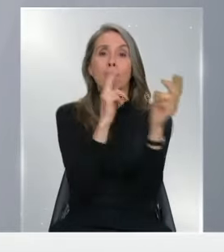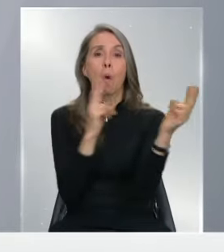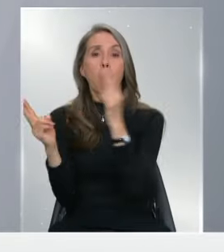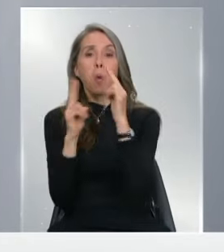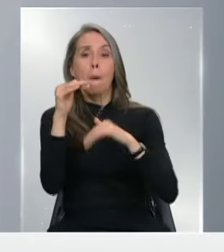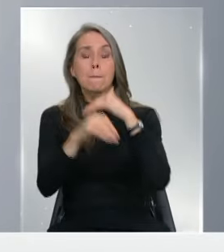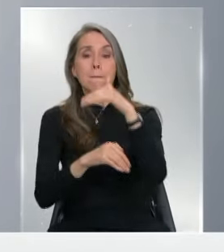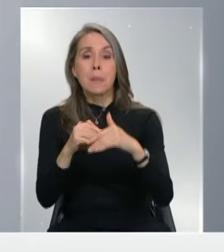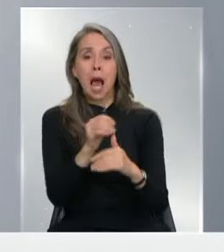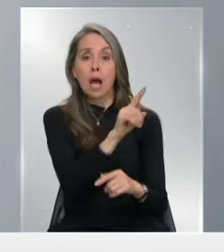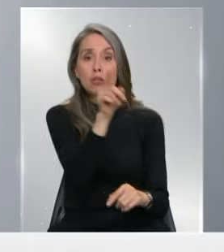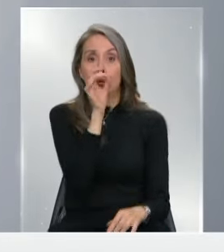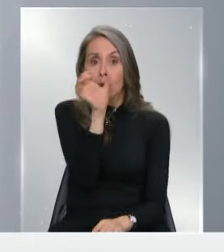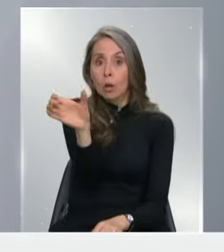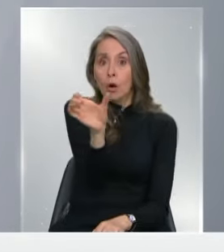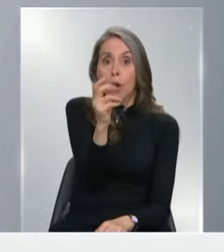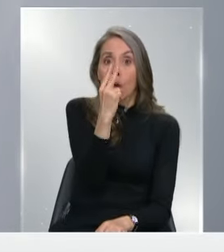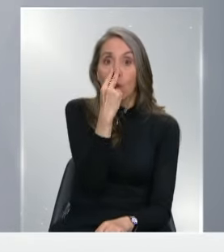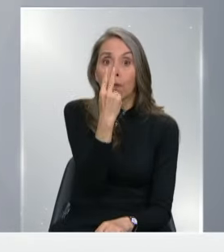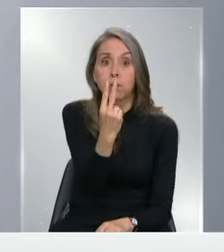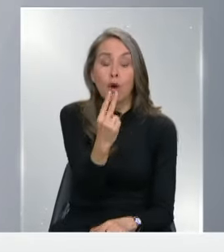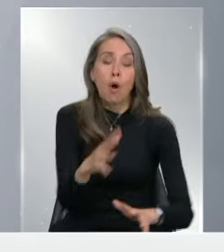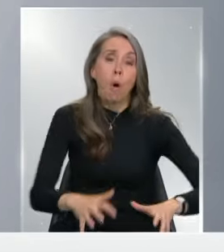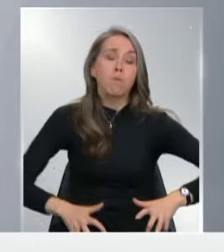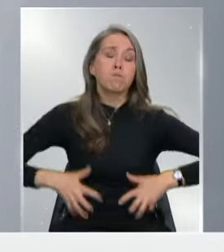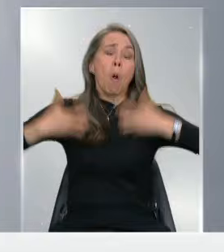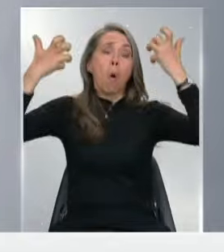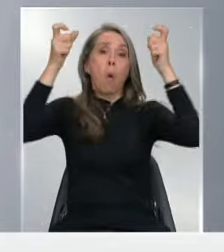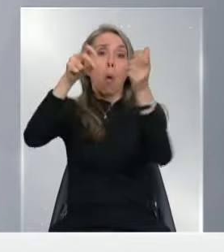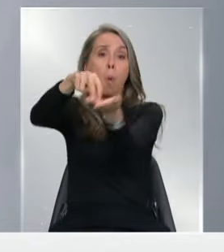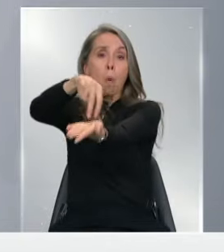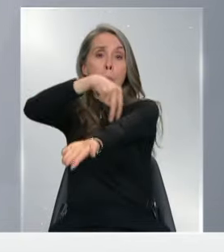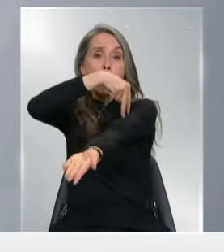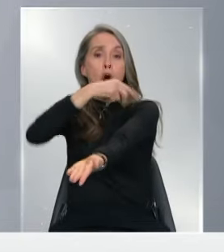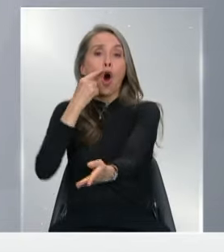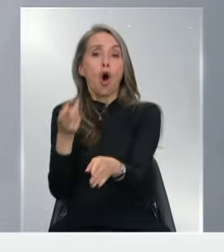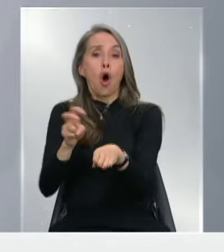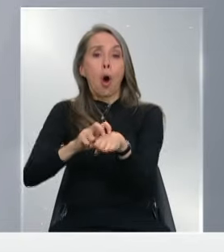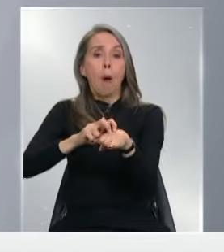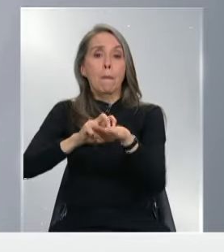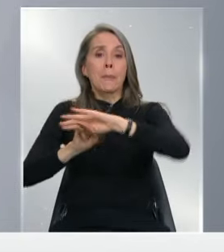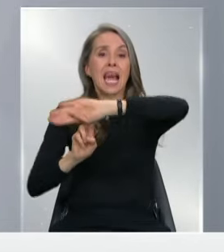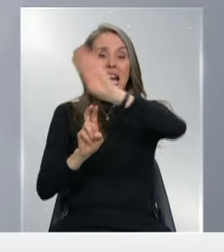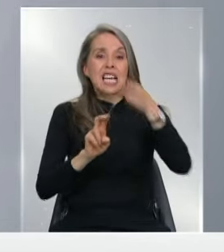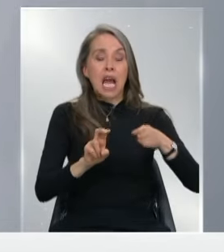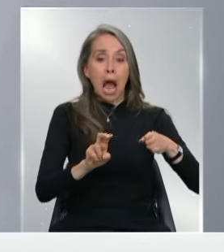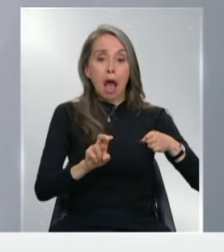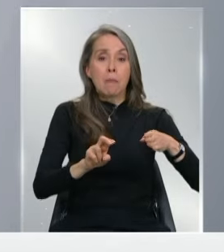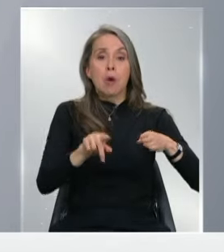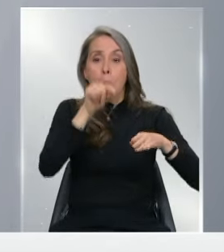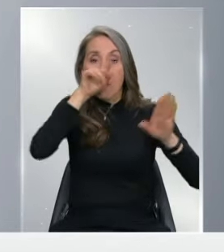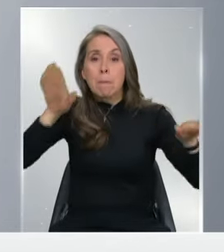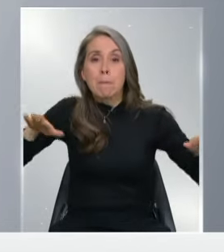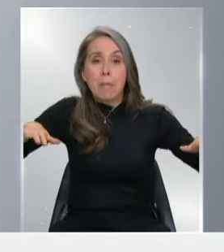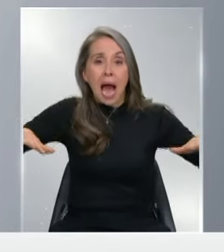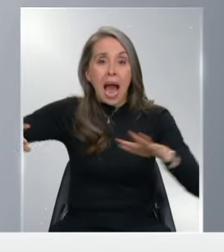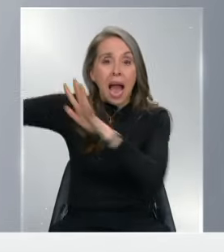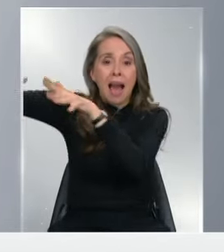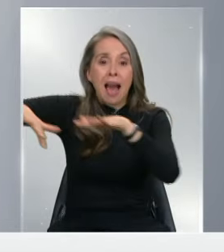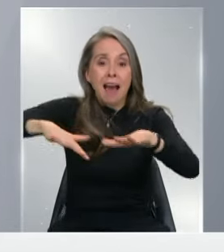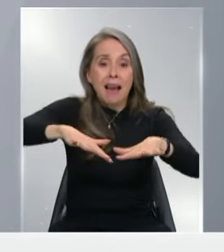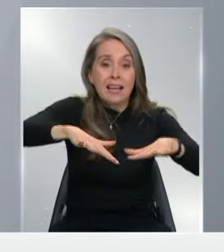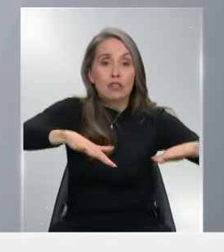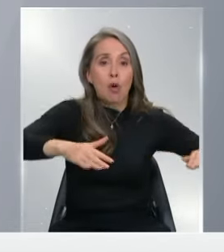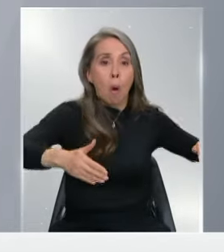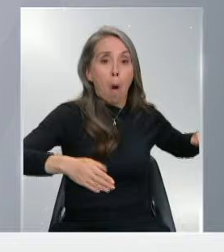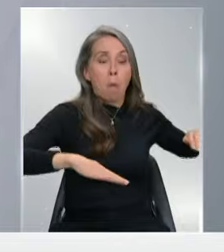Estas imágenes han causado indignación a lo largo del país. Un hombre a bordo de su camioneta arremete en contra de una bandada de aves